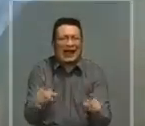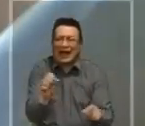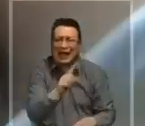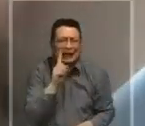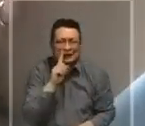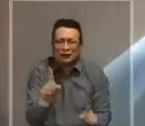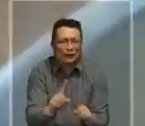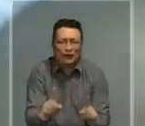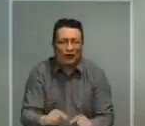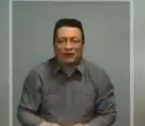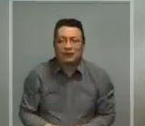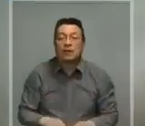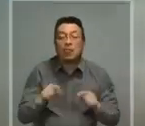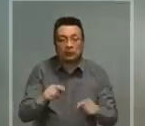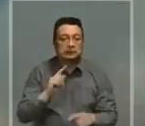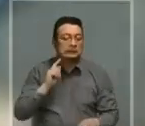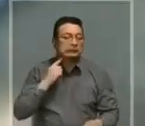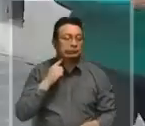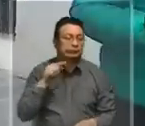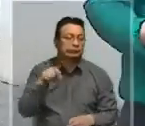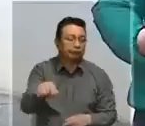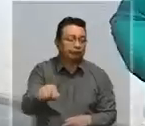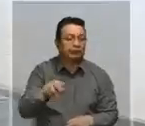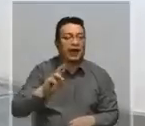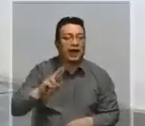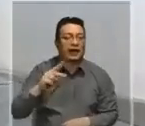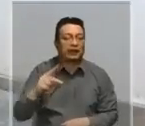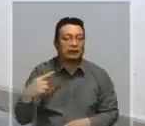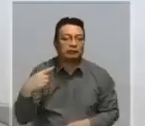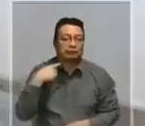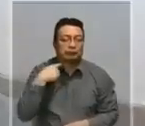duro revés para Revolución Democrática que será analizado este fin de